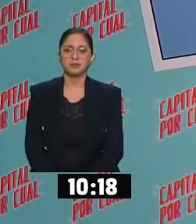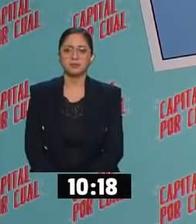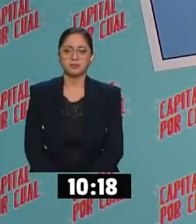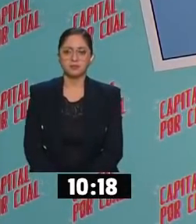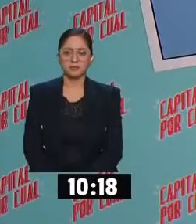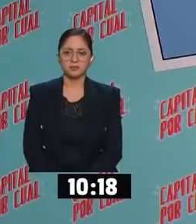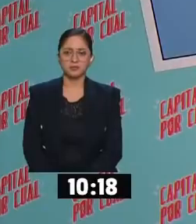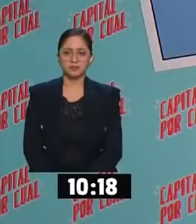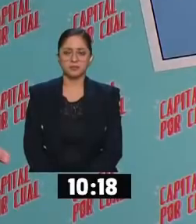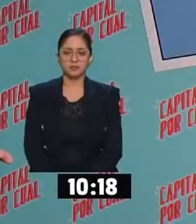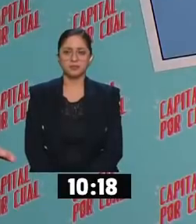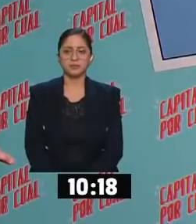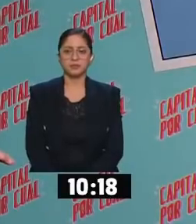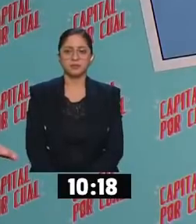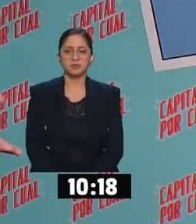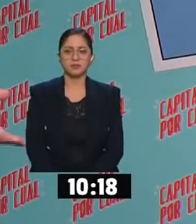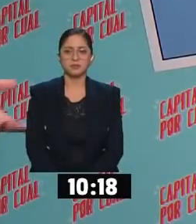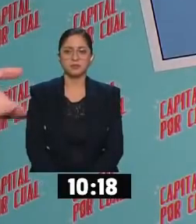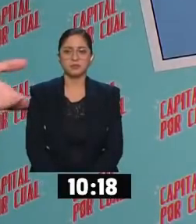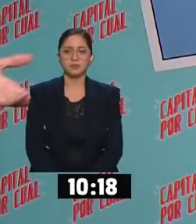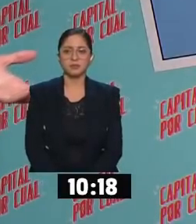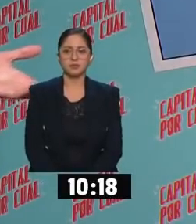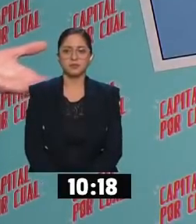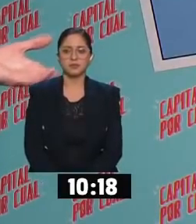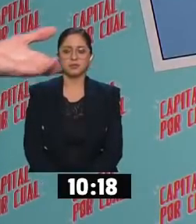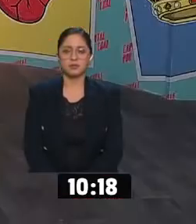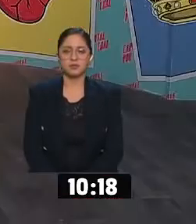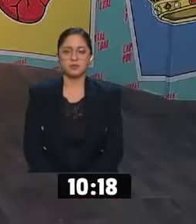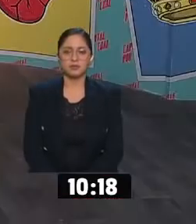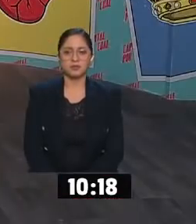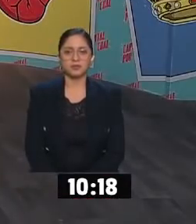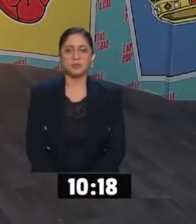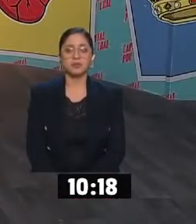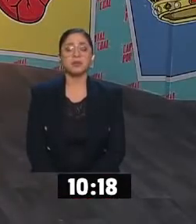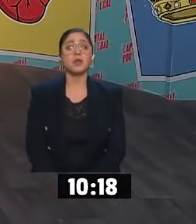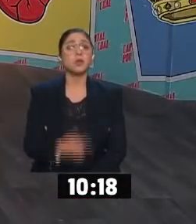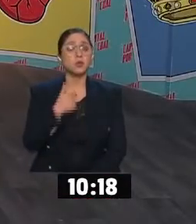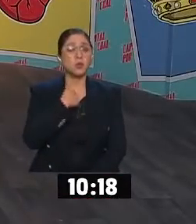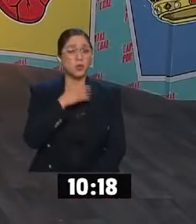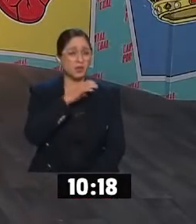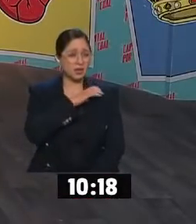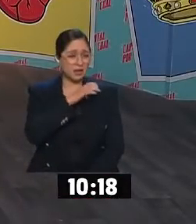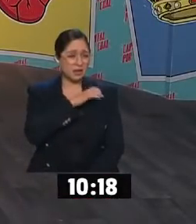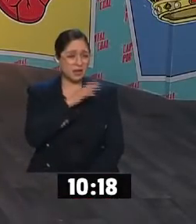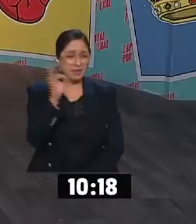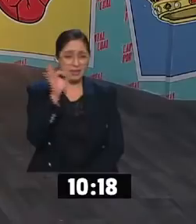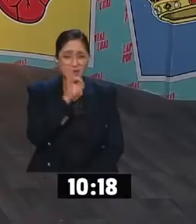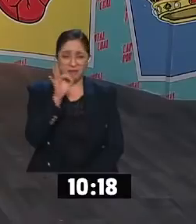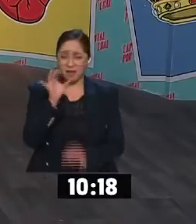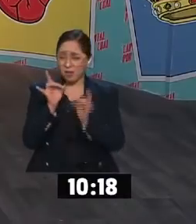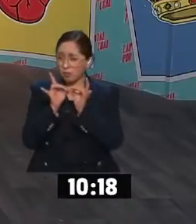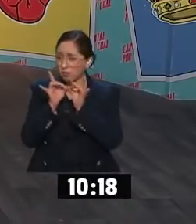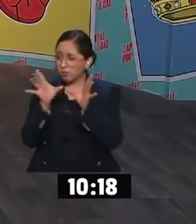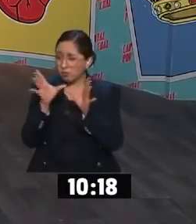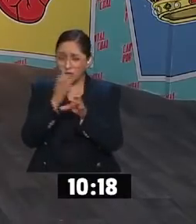la vida no volvamos a encontrar.